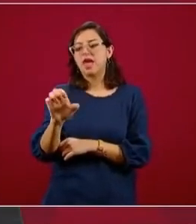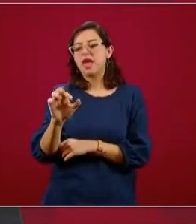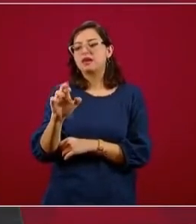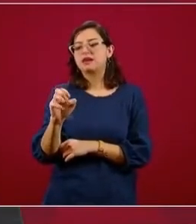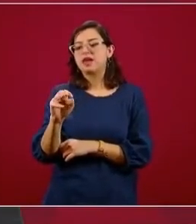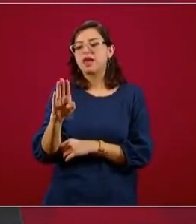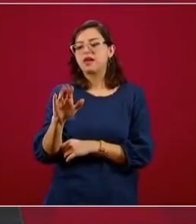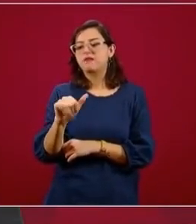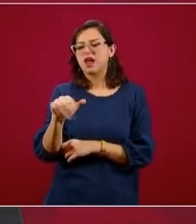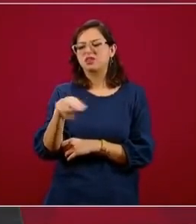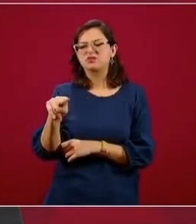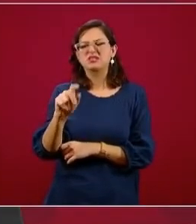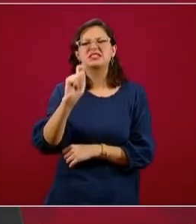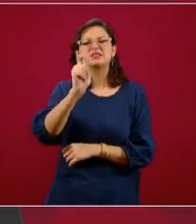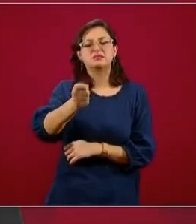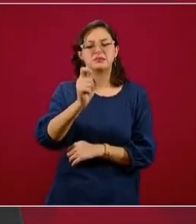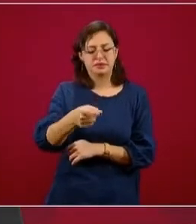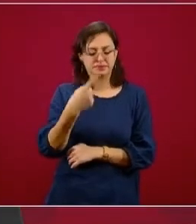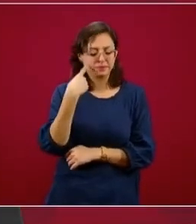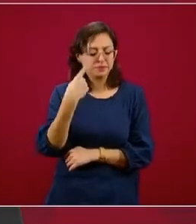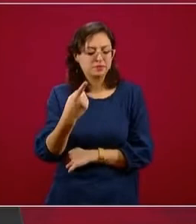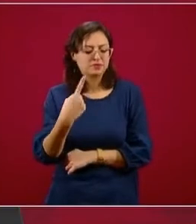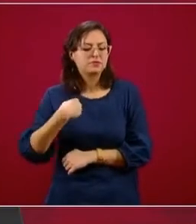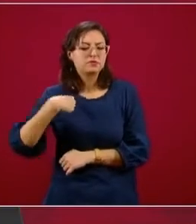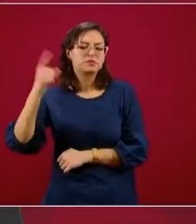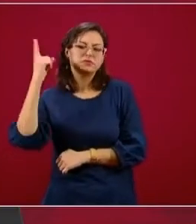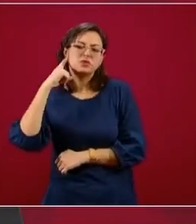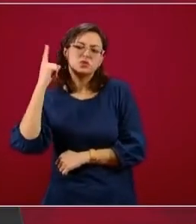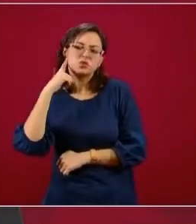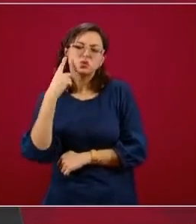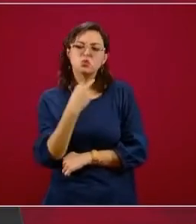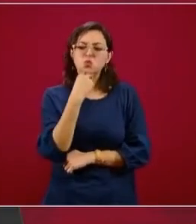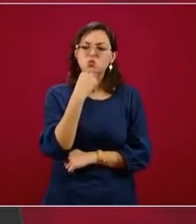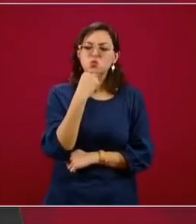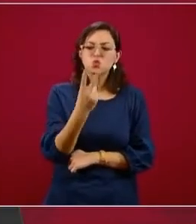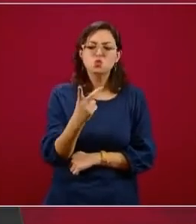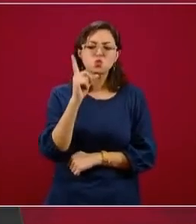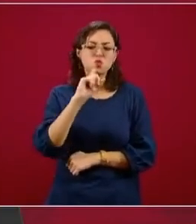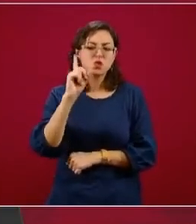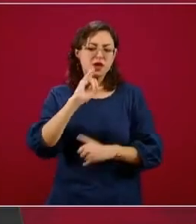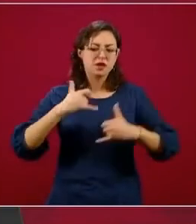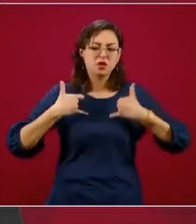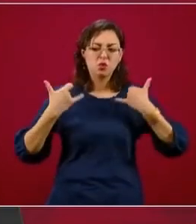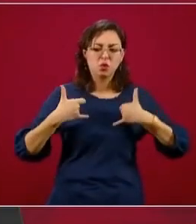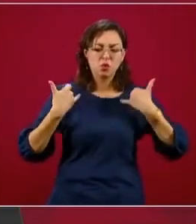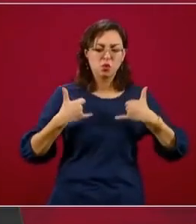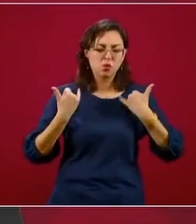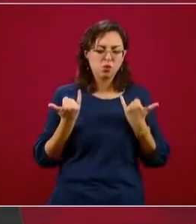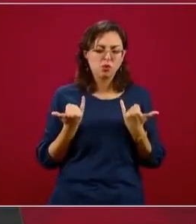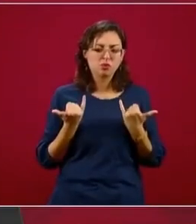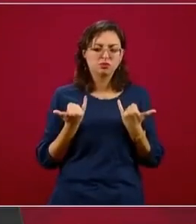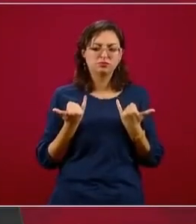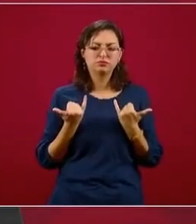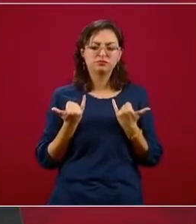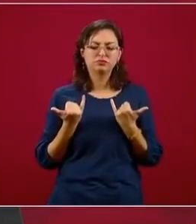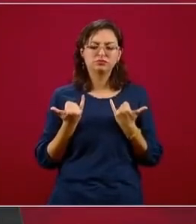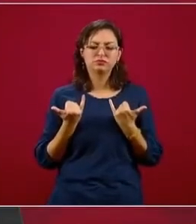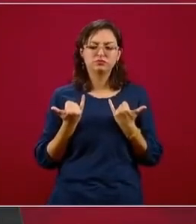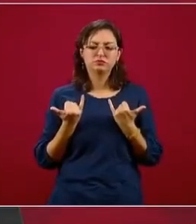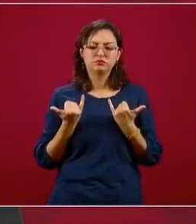un audio en donde se escucha una voz femenina, aparentemente de una persona joven, con